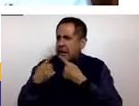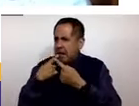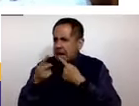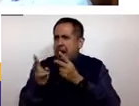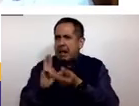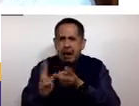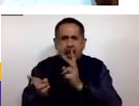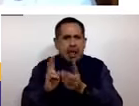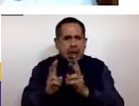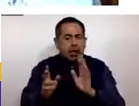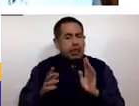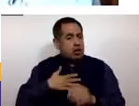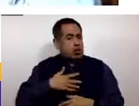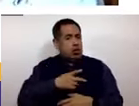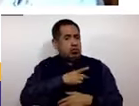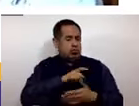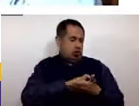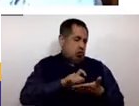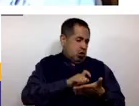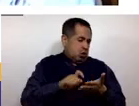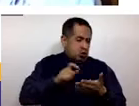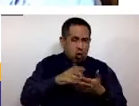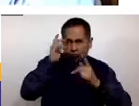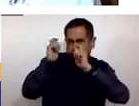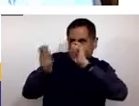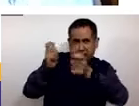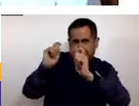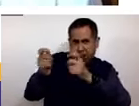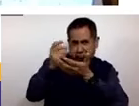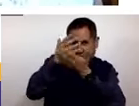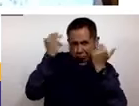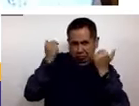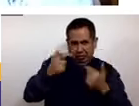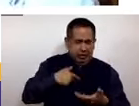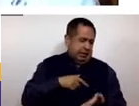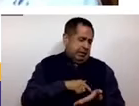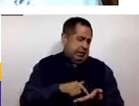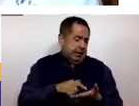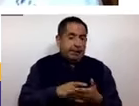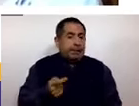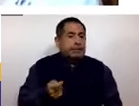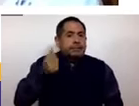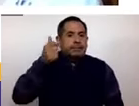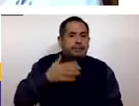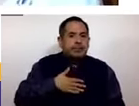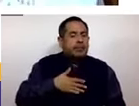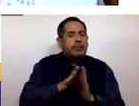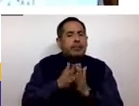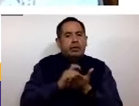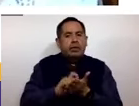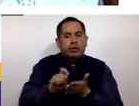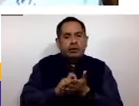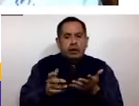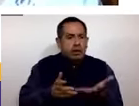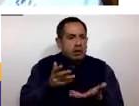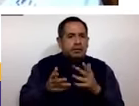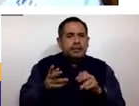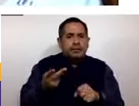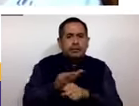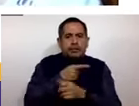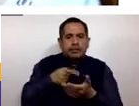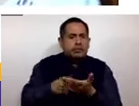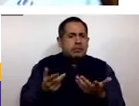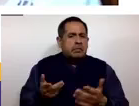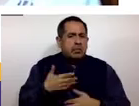en solitario, lo escribí sin saber mucho sobre, pues era mi primer libro también, entonces no sabía como qué iba a pasar con él, pero